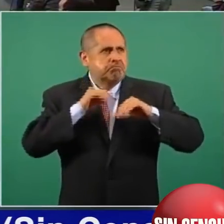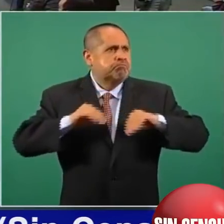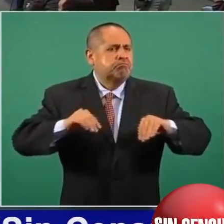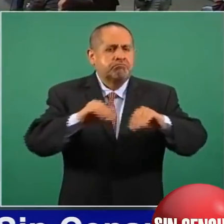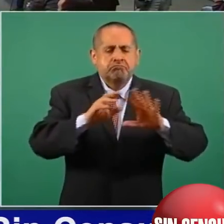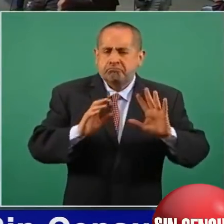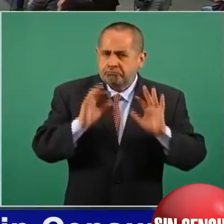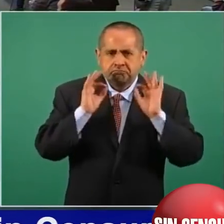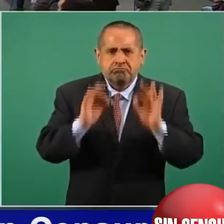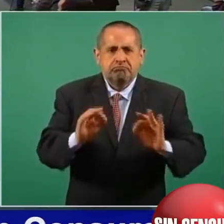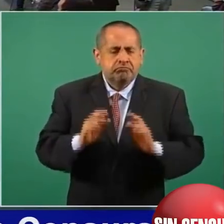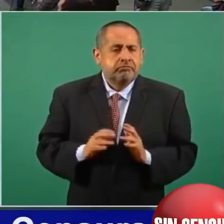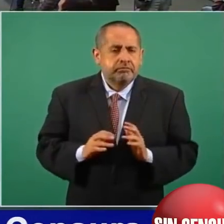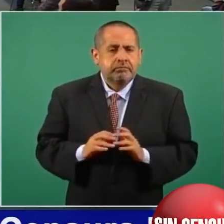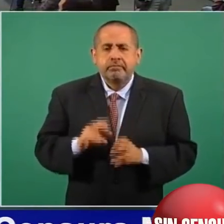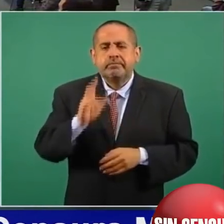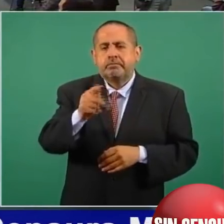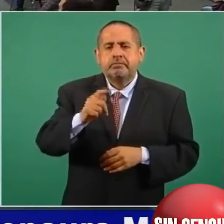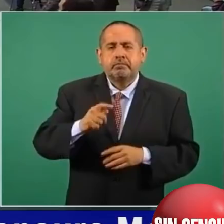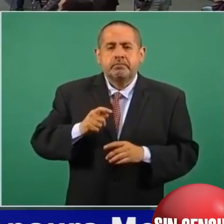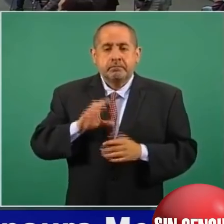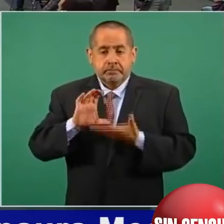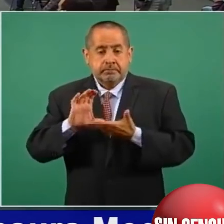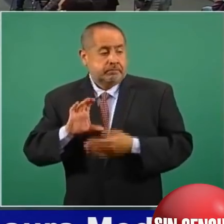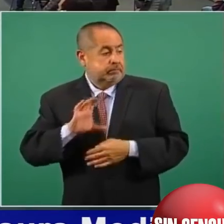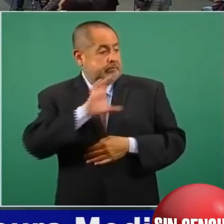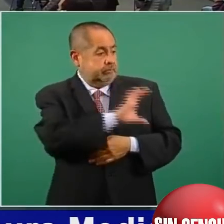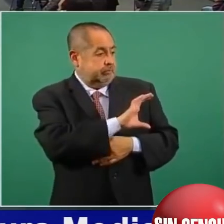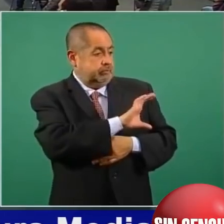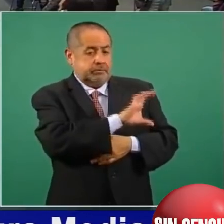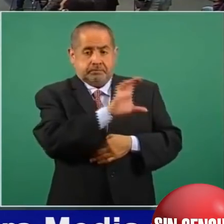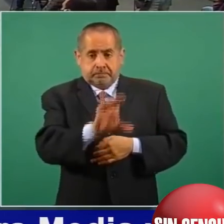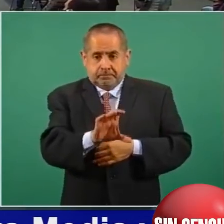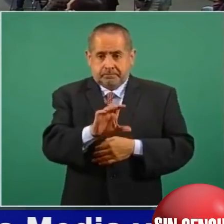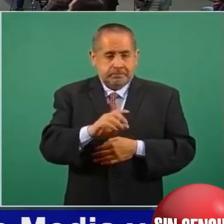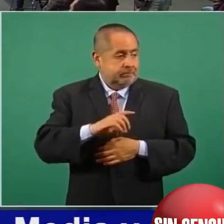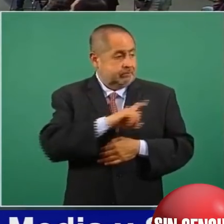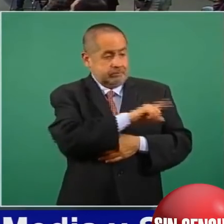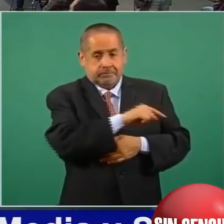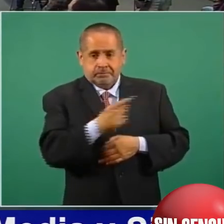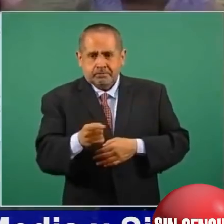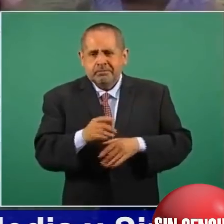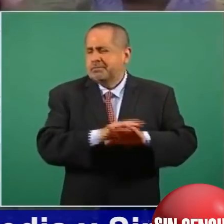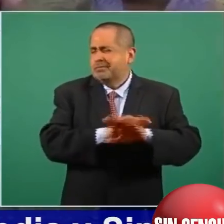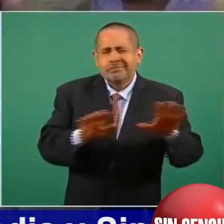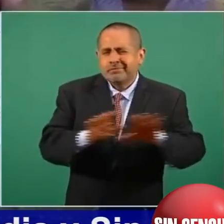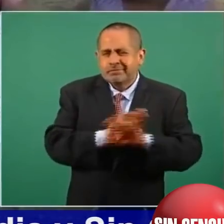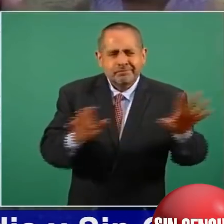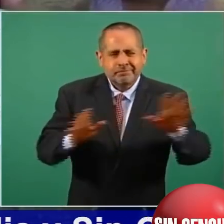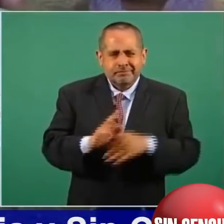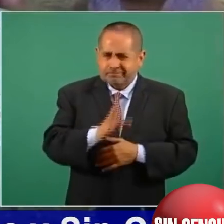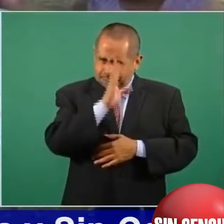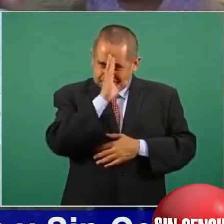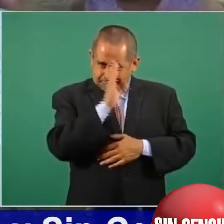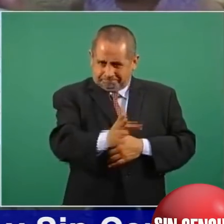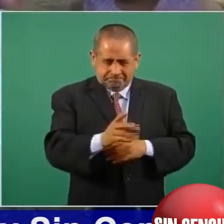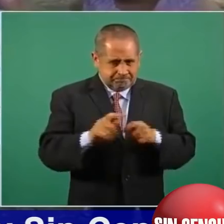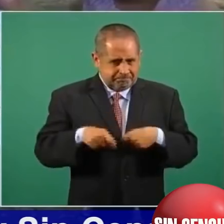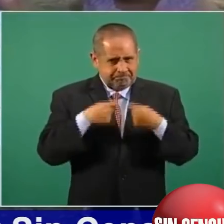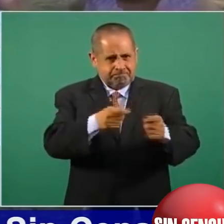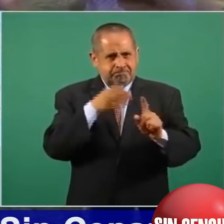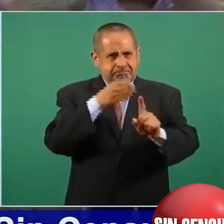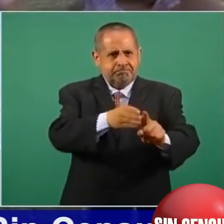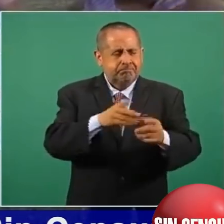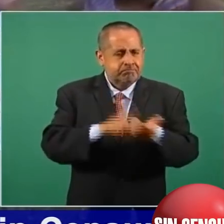no mandar el dinero del mantenimiento de las escuelas a través de las instituciones del